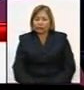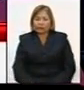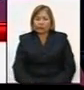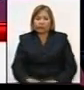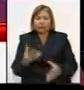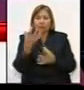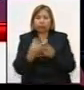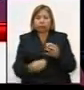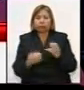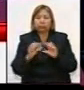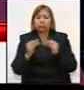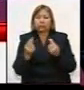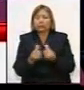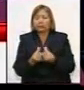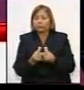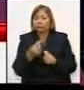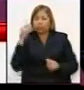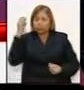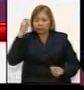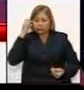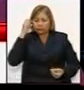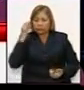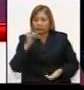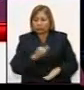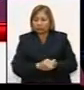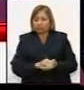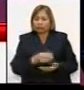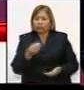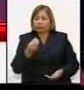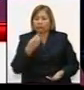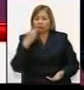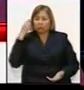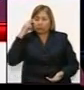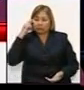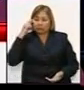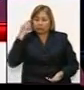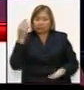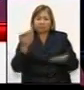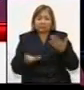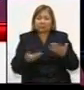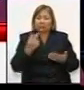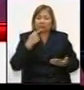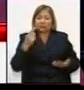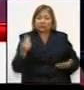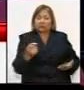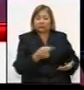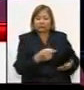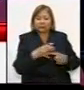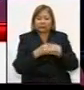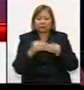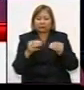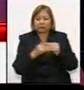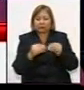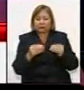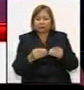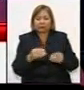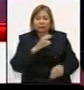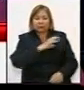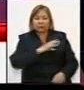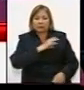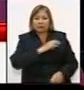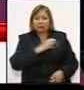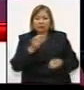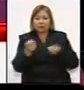disuelva un partido político por motivos que son producto de la conducta de